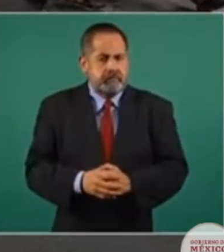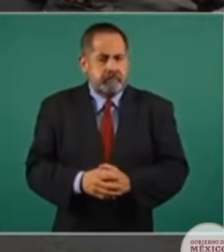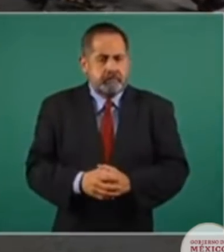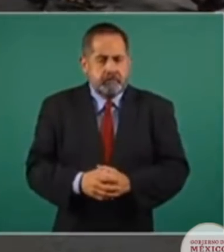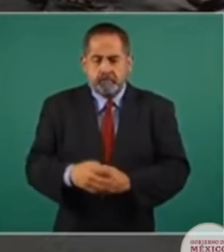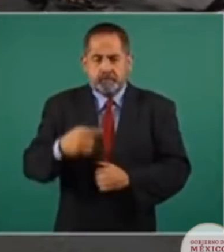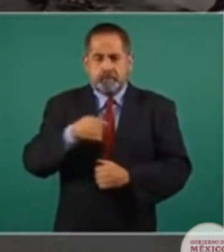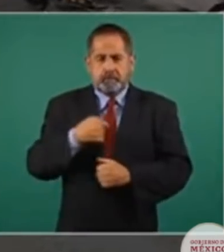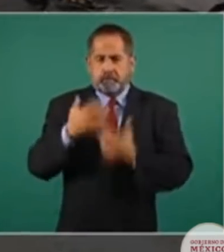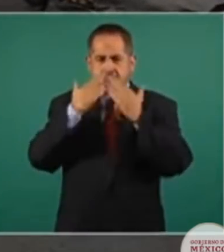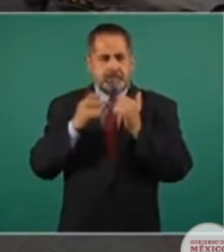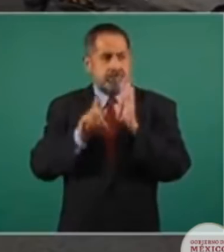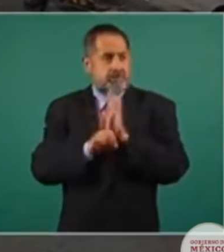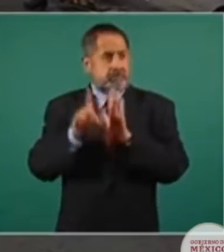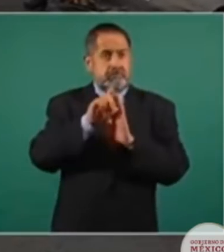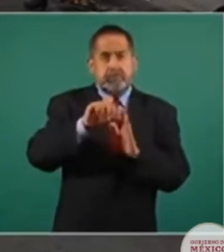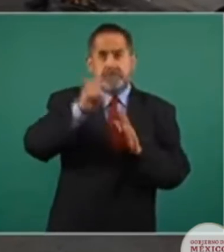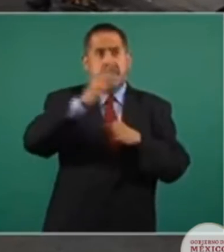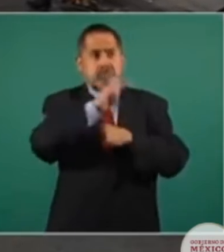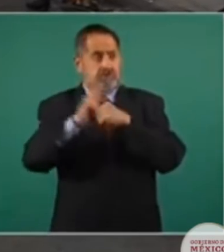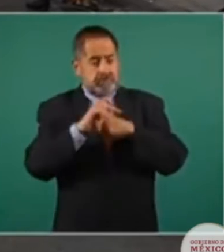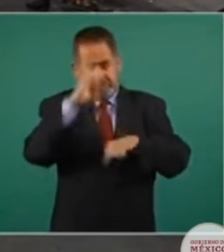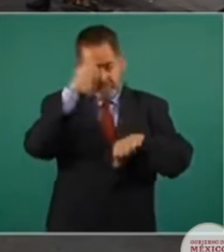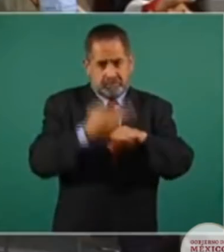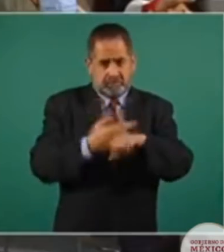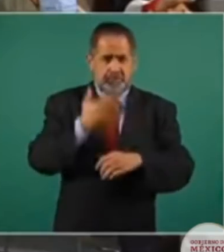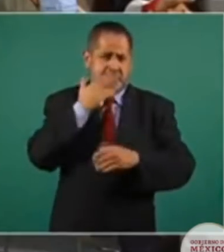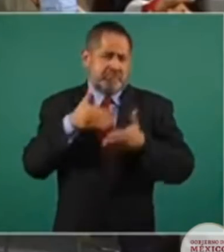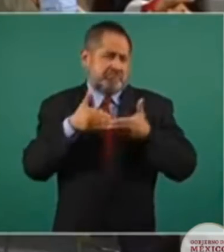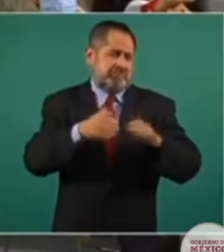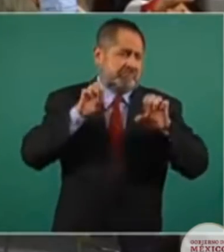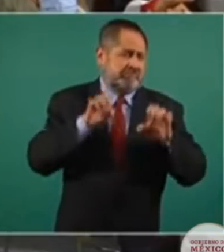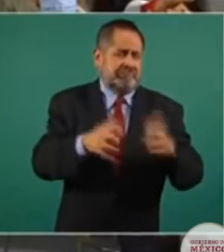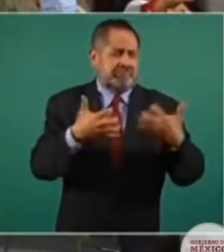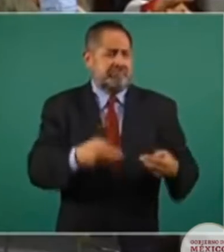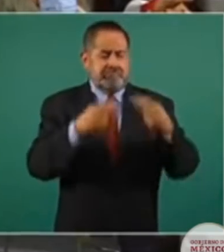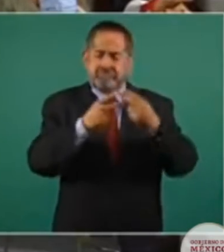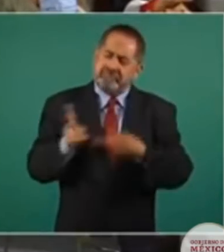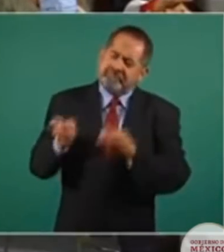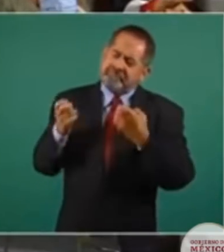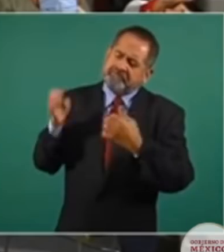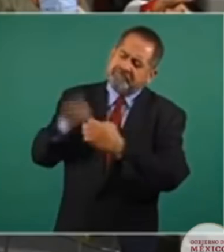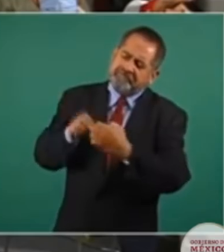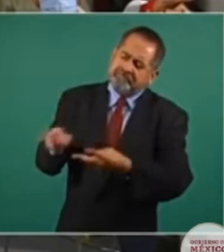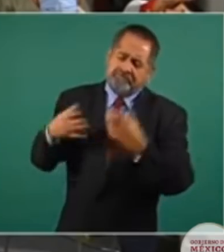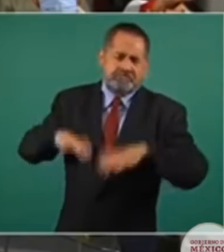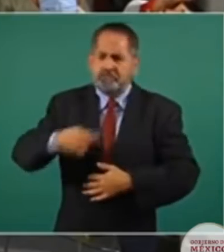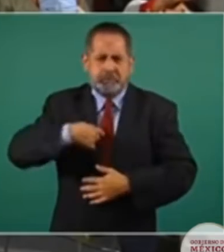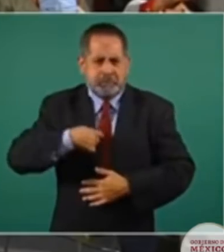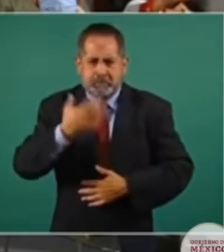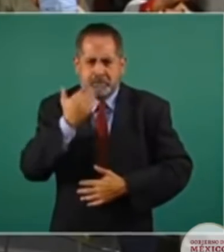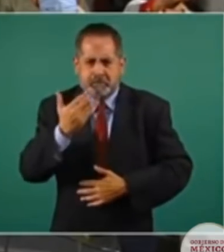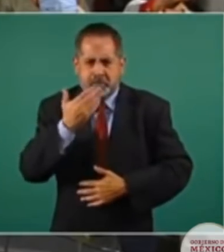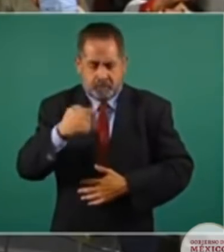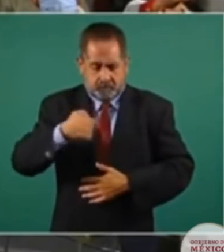Yo no tengo departamentos en el extranjero, no tengo yates ni empresas para estafar al erario. Lo único que tengo